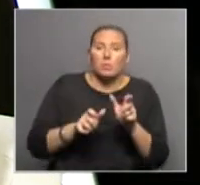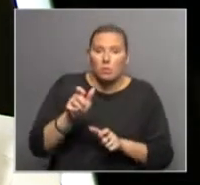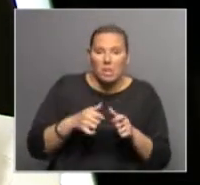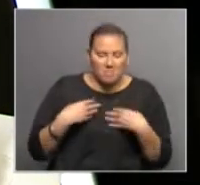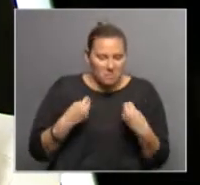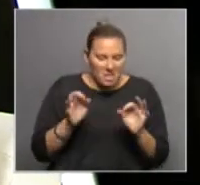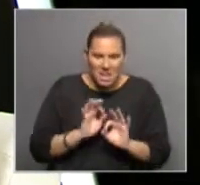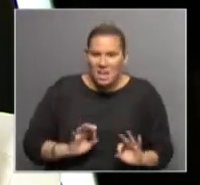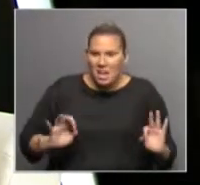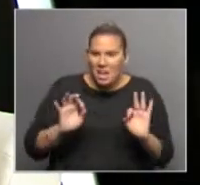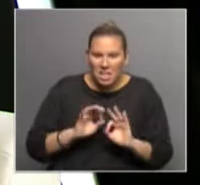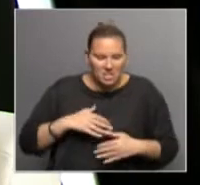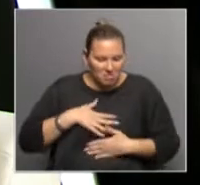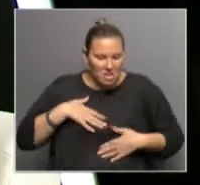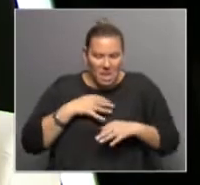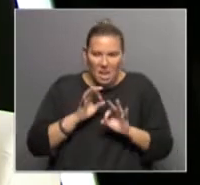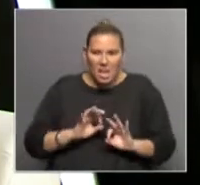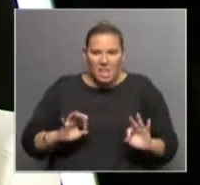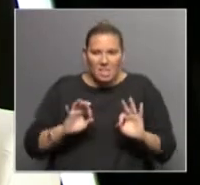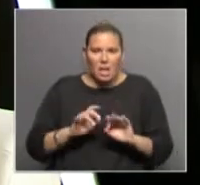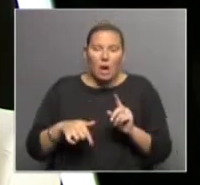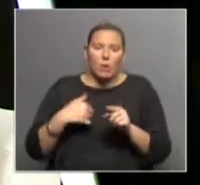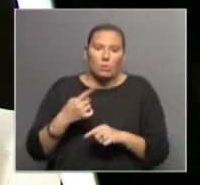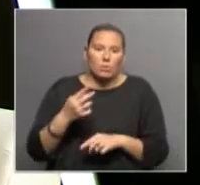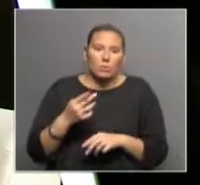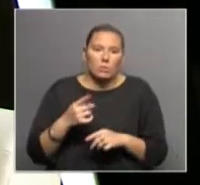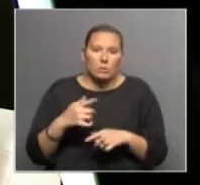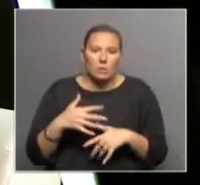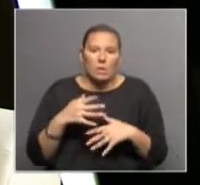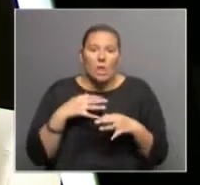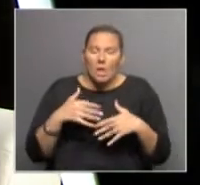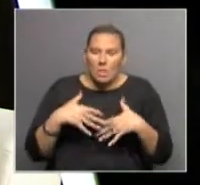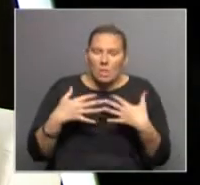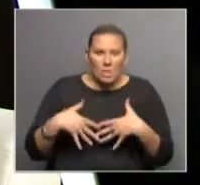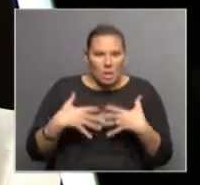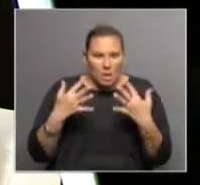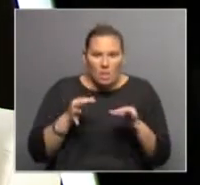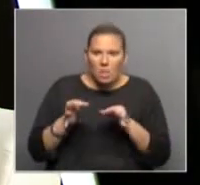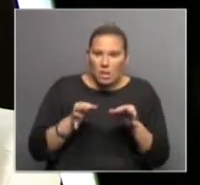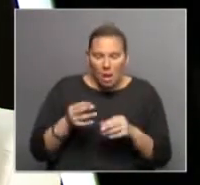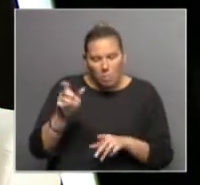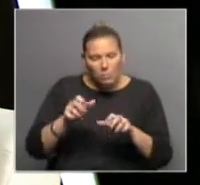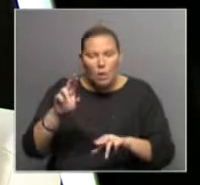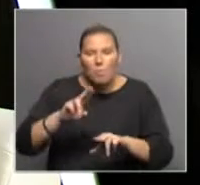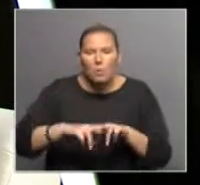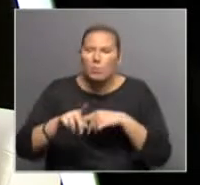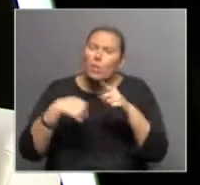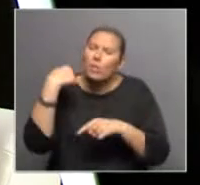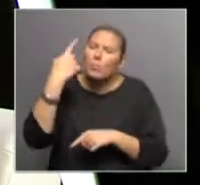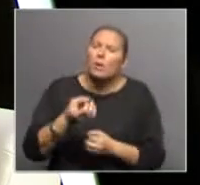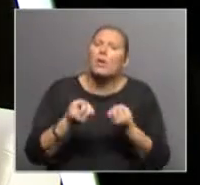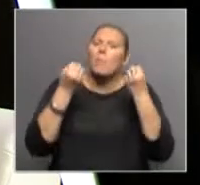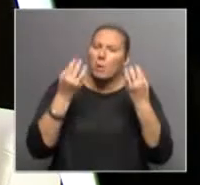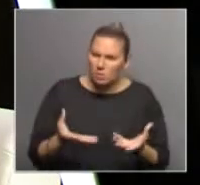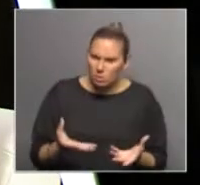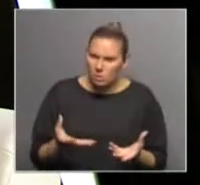sintieron absolutamente ningún síntoma, a aquellos que la atraviesan con cuadros delicados e incluso con pérdida de vidas. Pero ¿qué pasa después? También